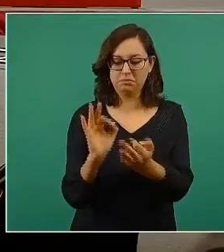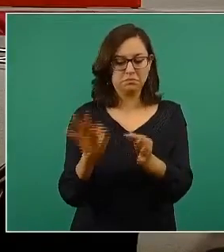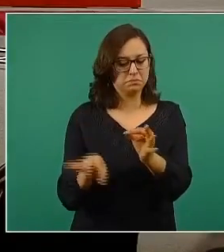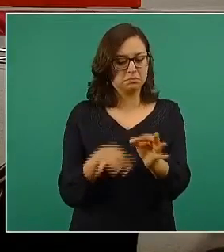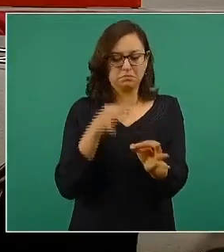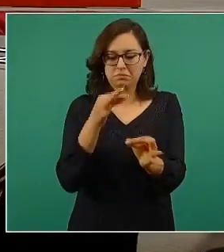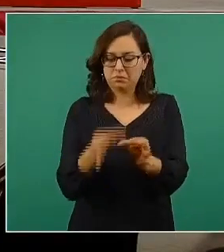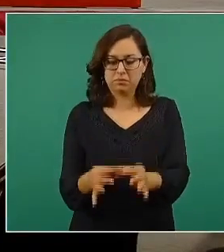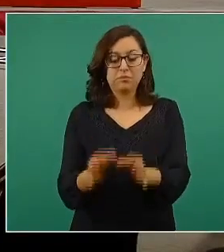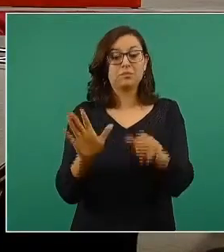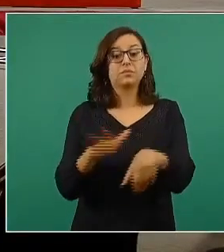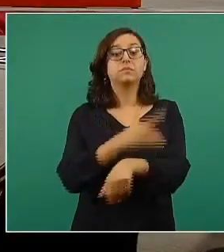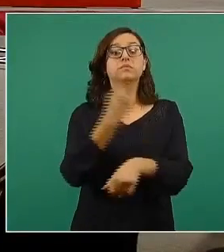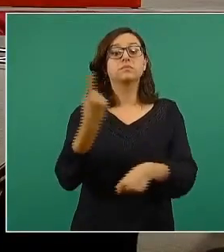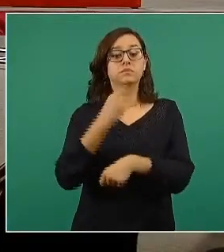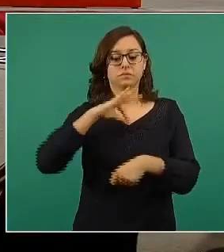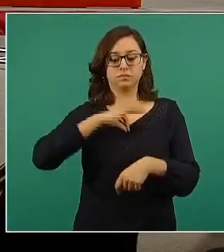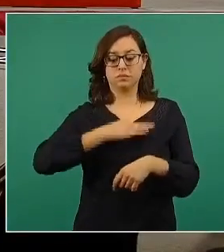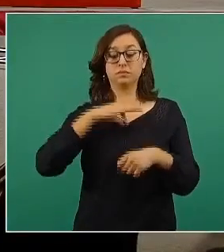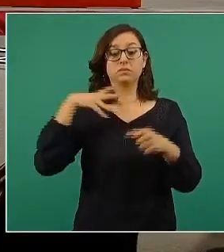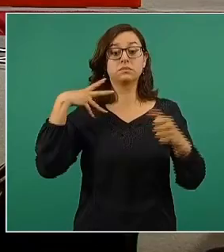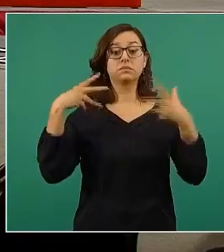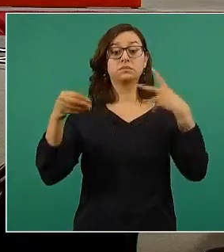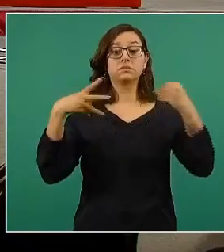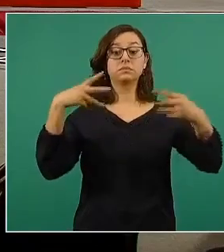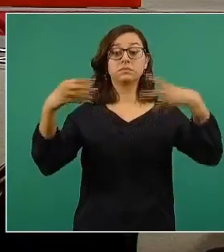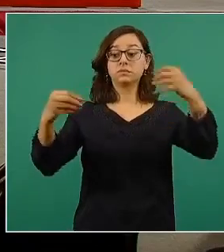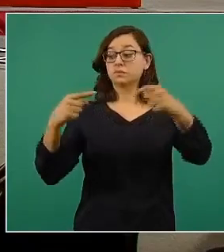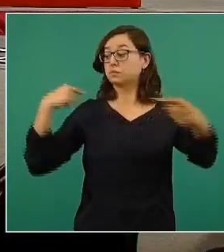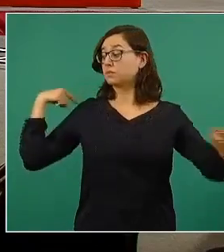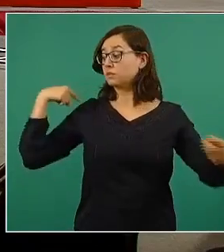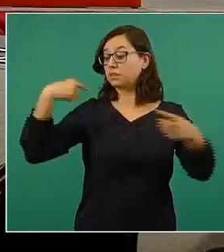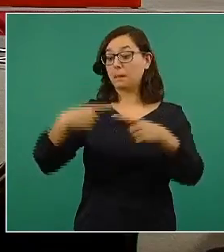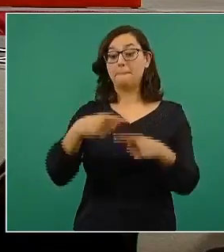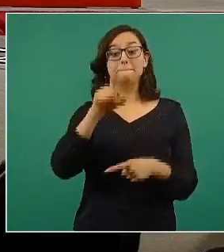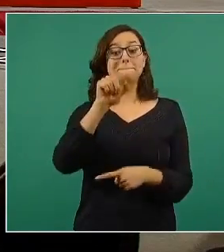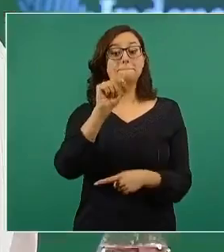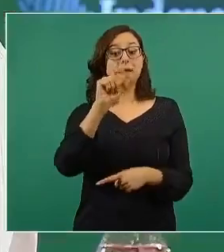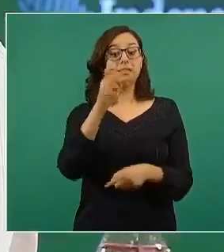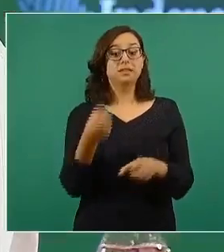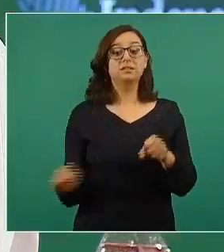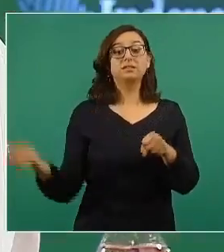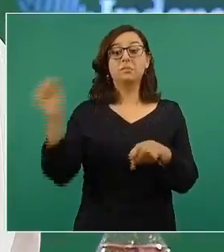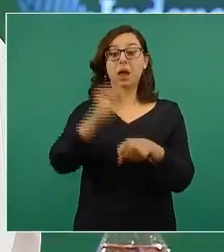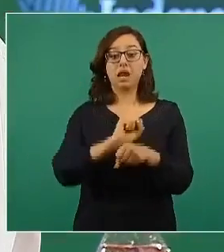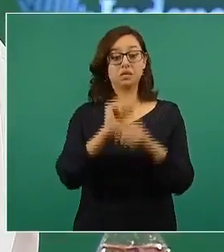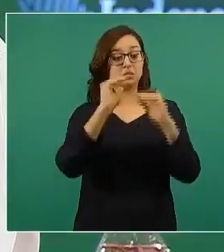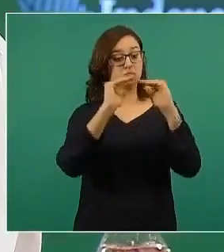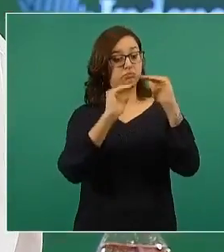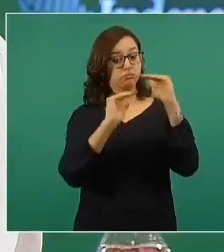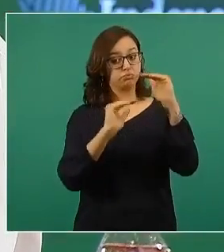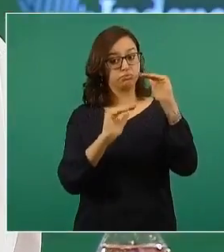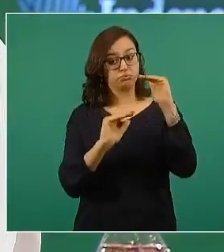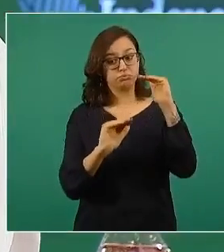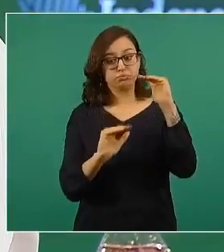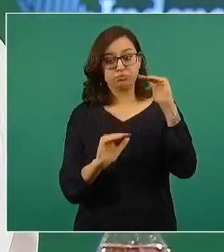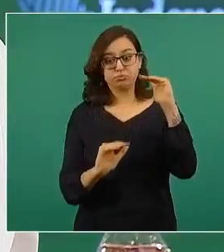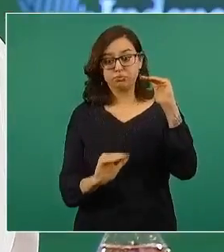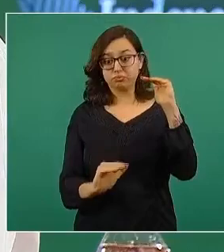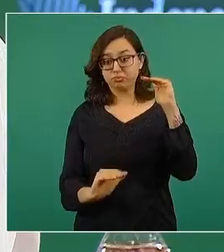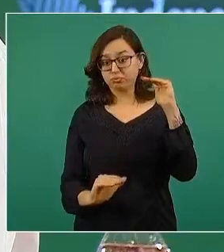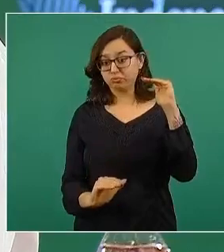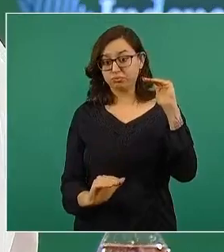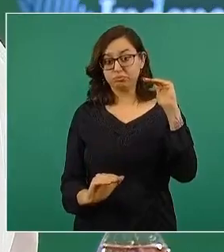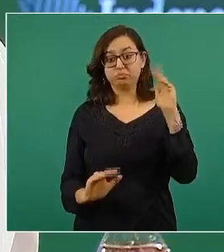20 semanas consecutivas de receso, de reducción, que entra en un periodo de estabilidad, que todos